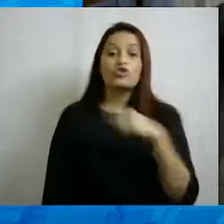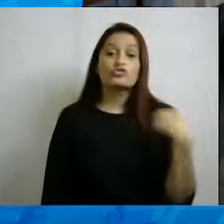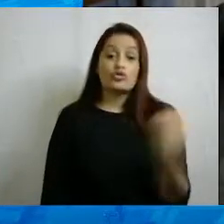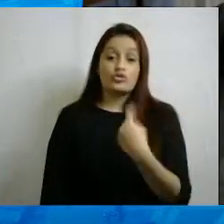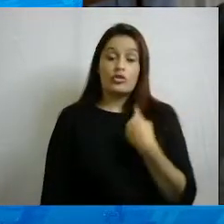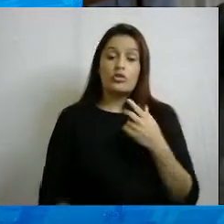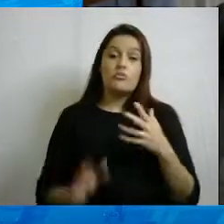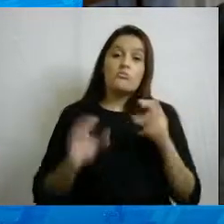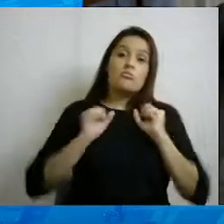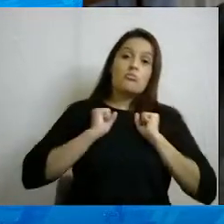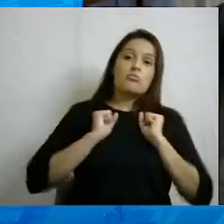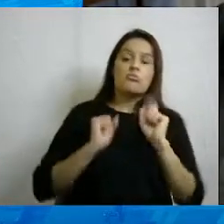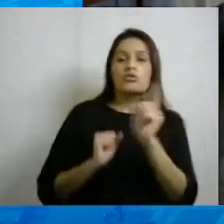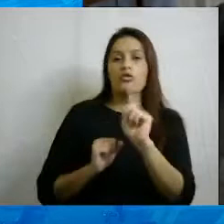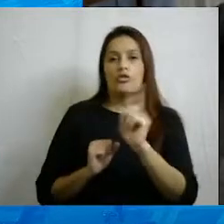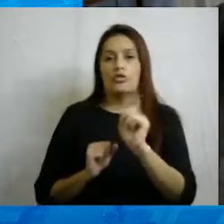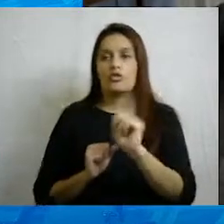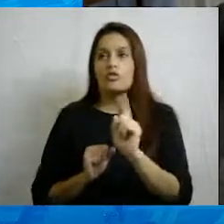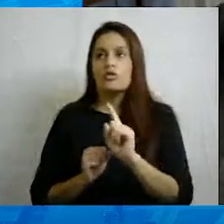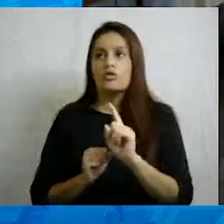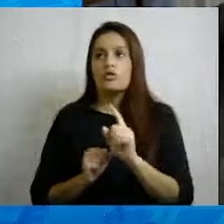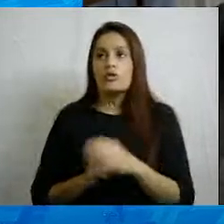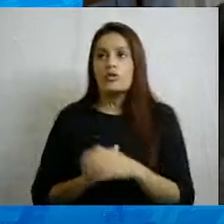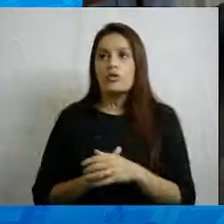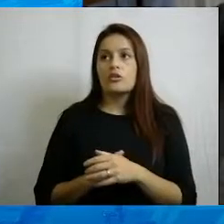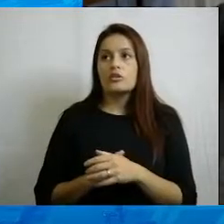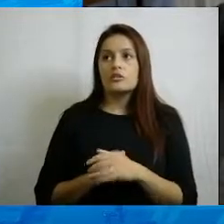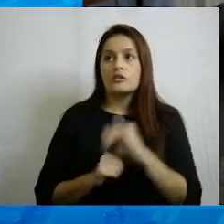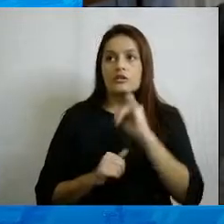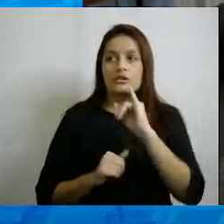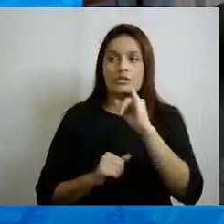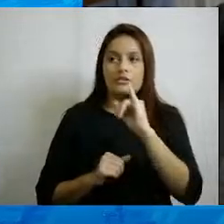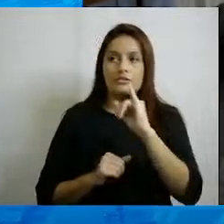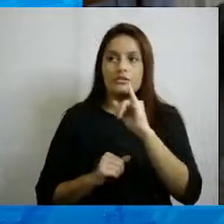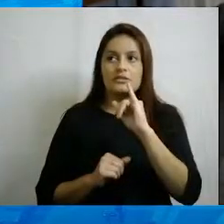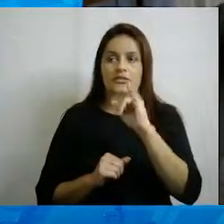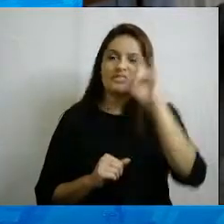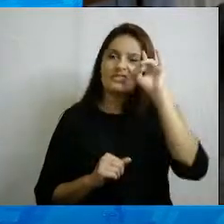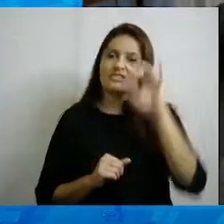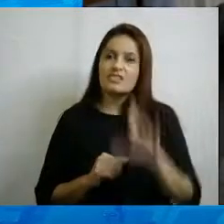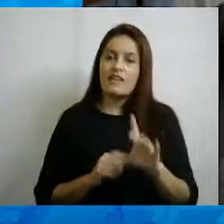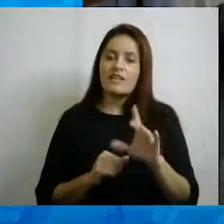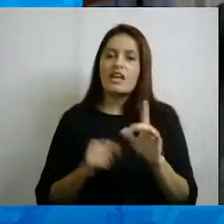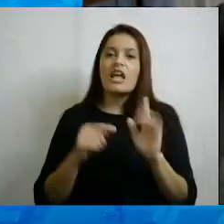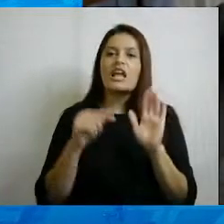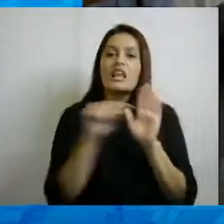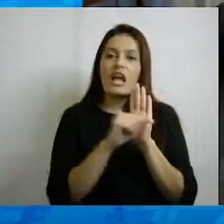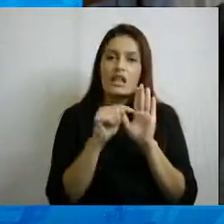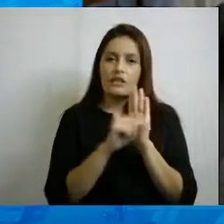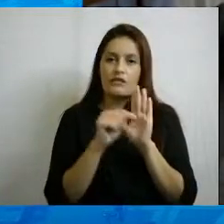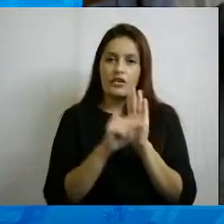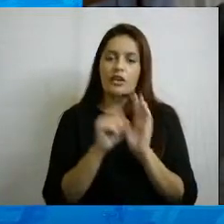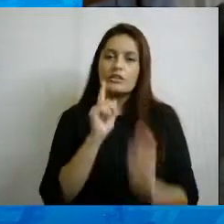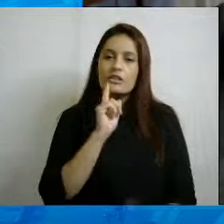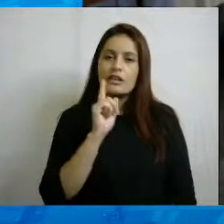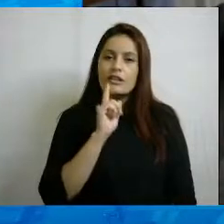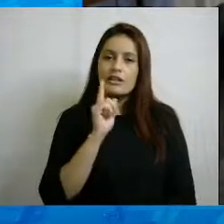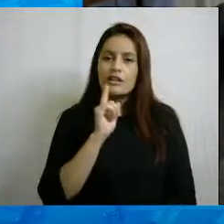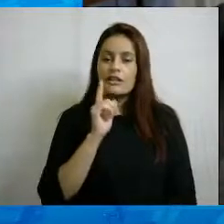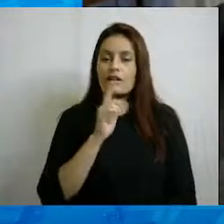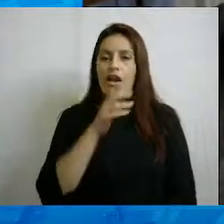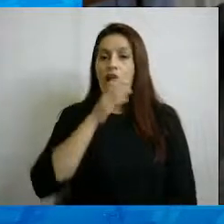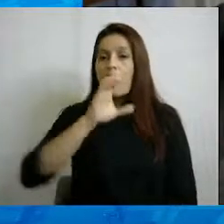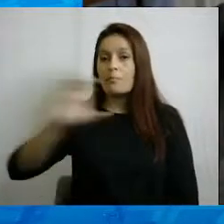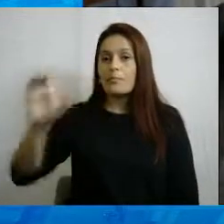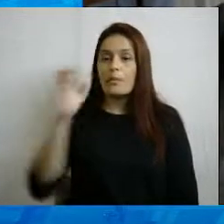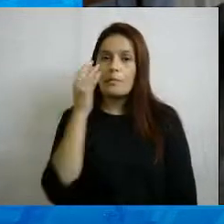Y distinguir que claro, todos sabemos las consecuencias negativas que hoy día tiene Melipilla o las zonas rurales